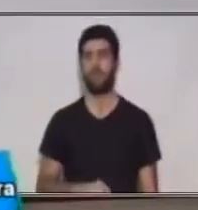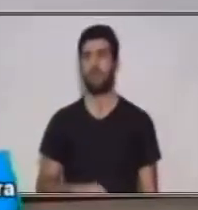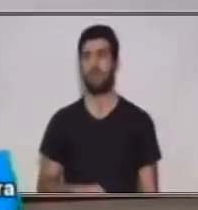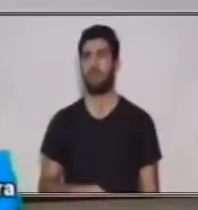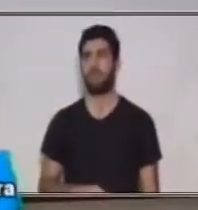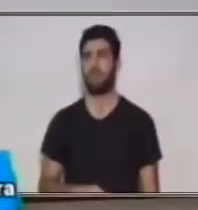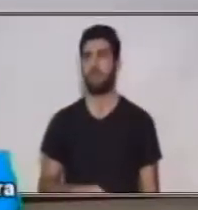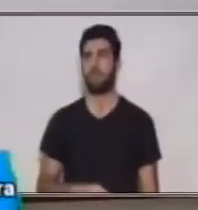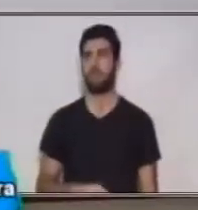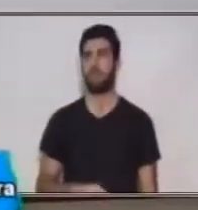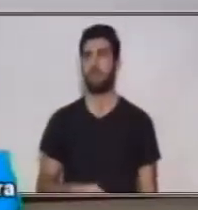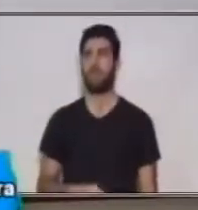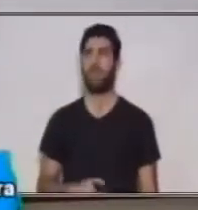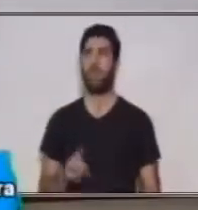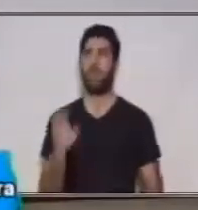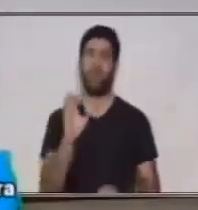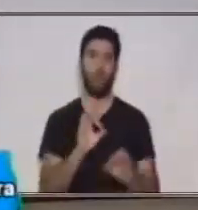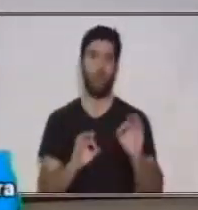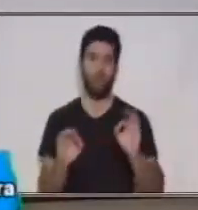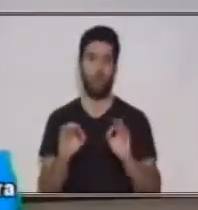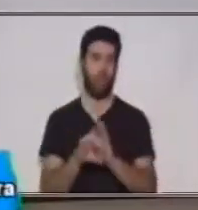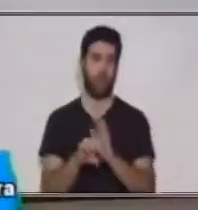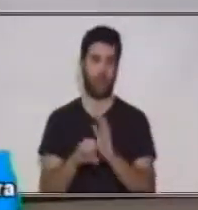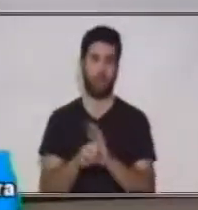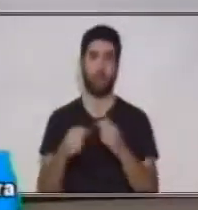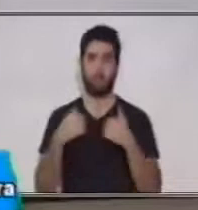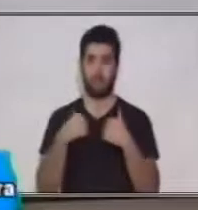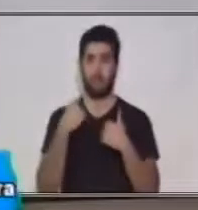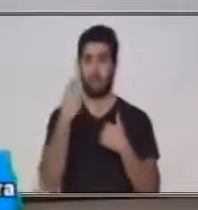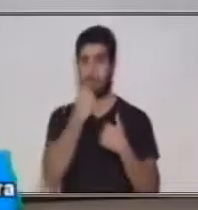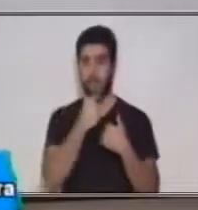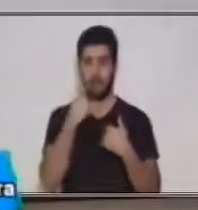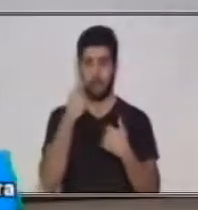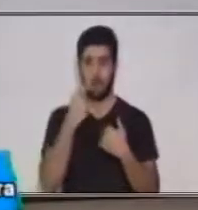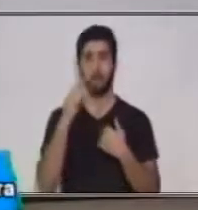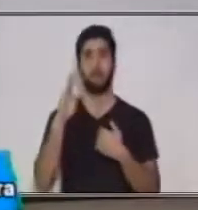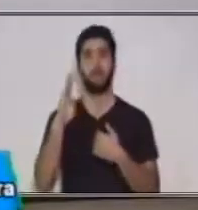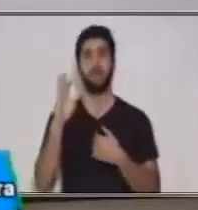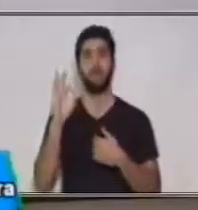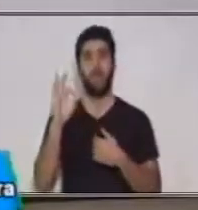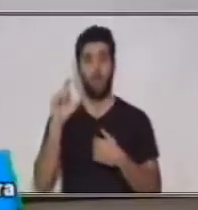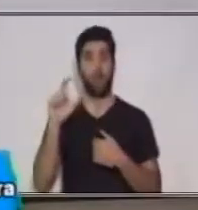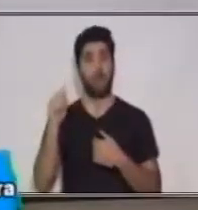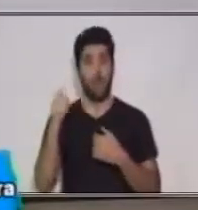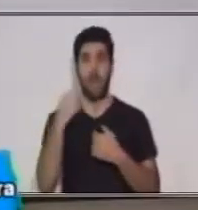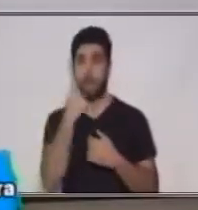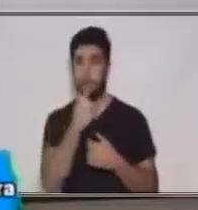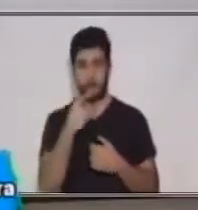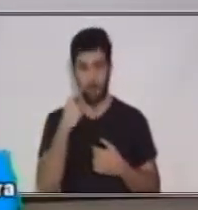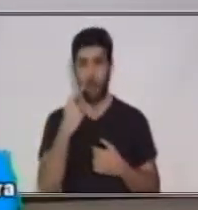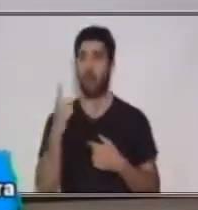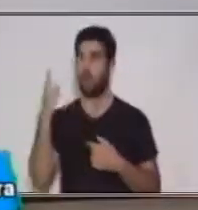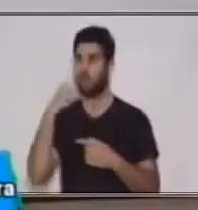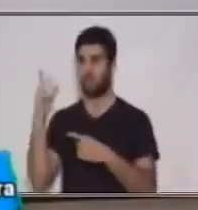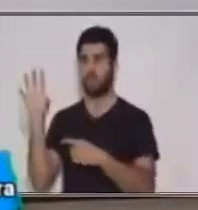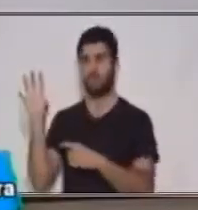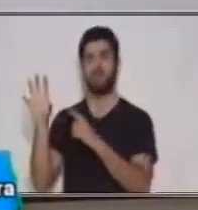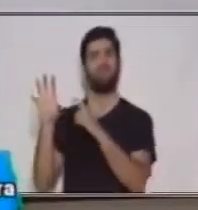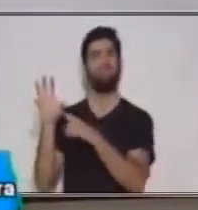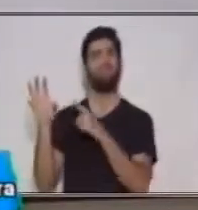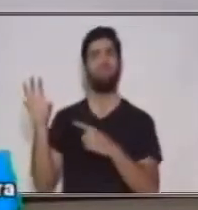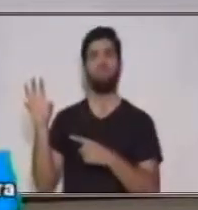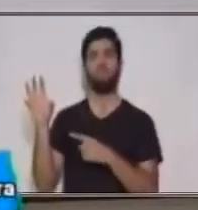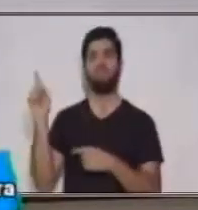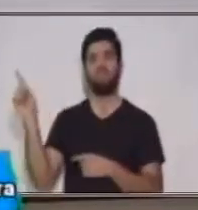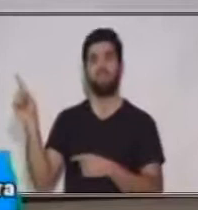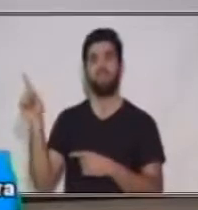diríamos. Esta parte de mi cuerpo se llama boca. Muy bien. ¿Y esto se llama? ¿Cómo